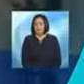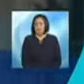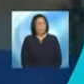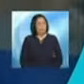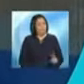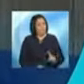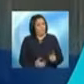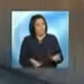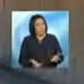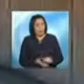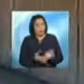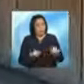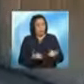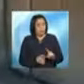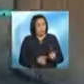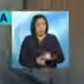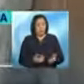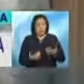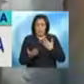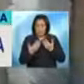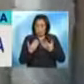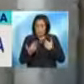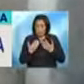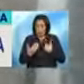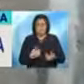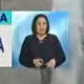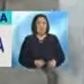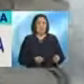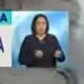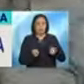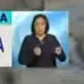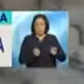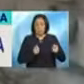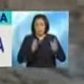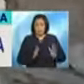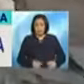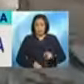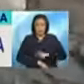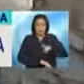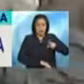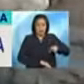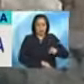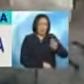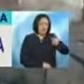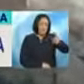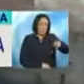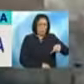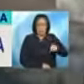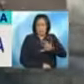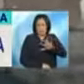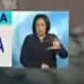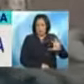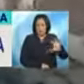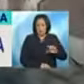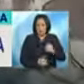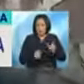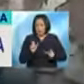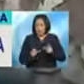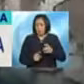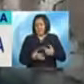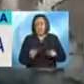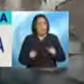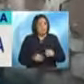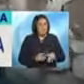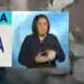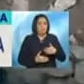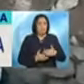No, hasta el momento no. Conversaba yo con la gobernadora regional y calculaban 2.500 personas, pero con el